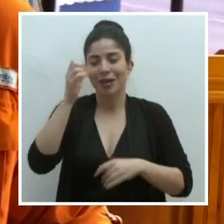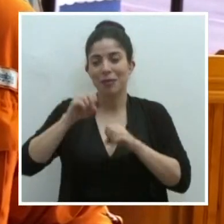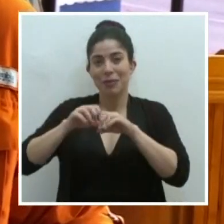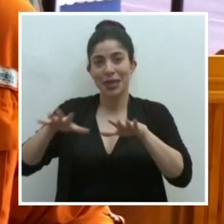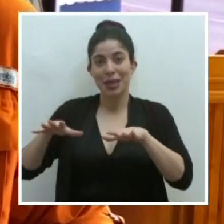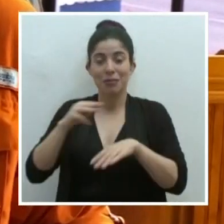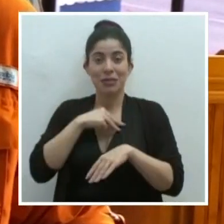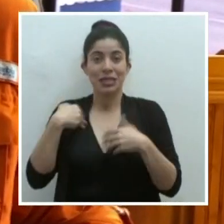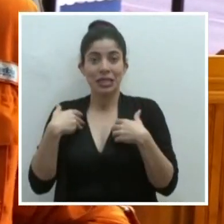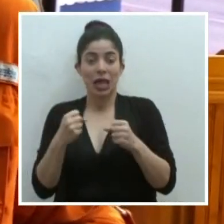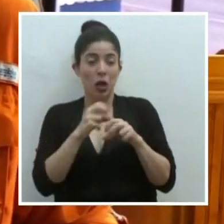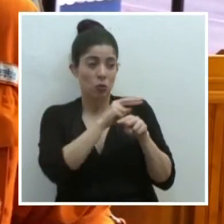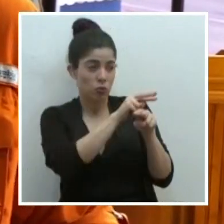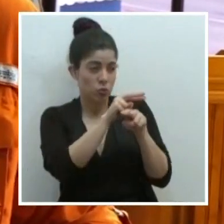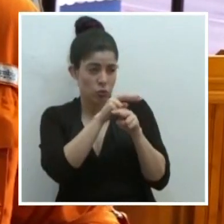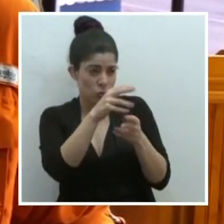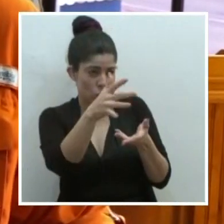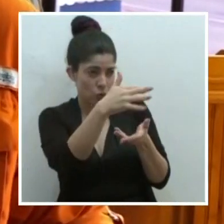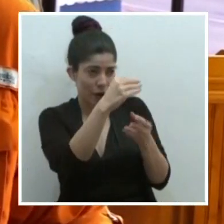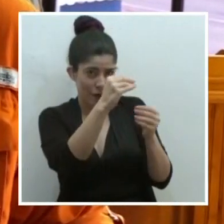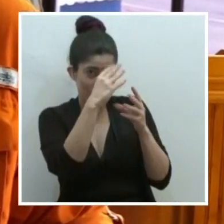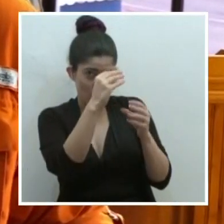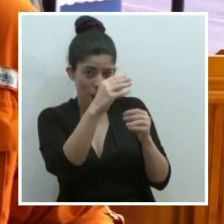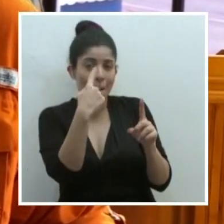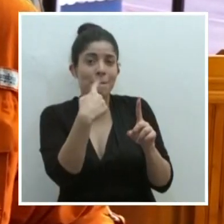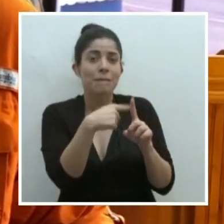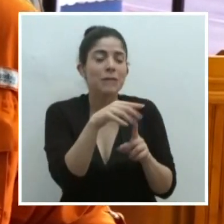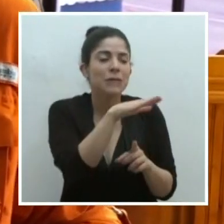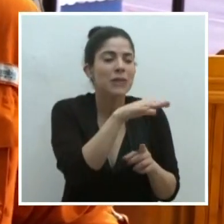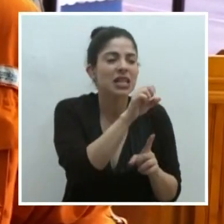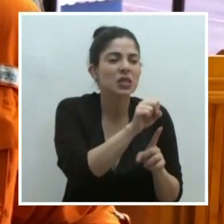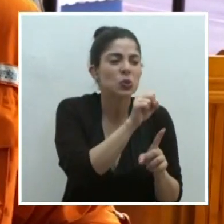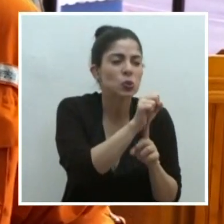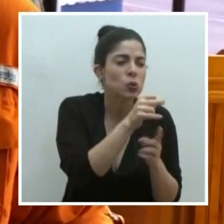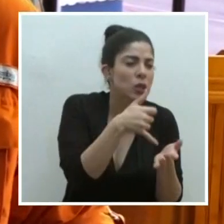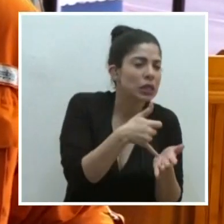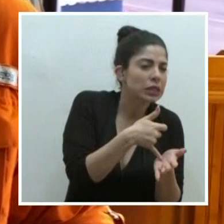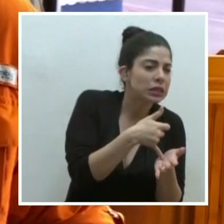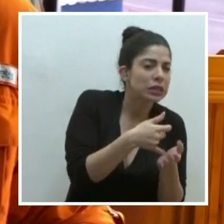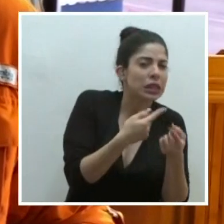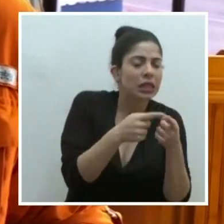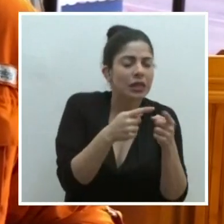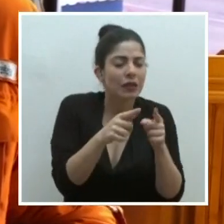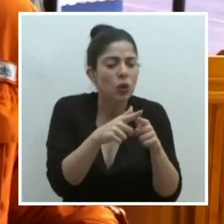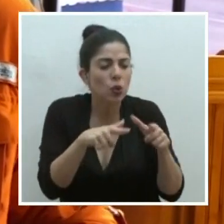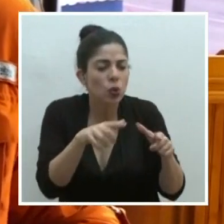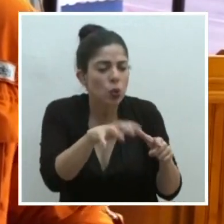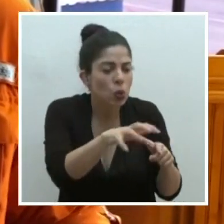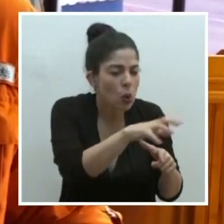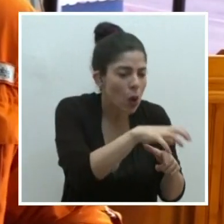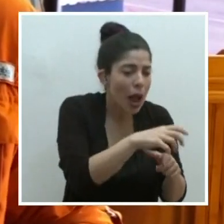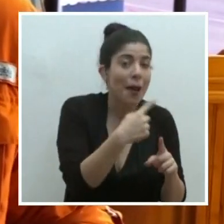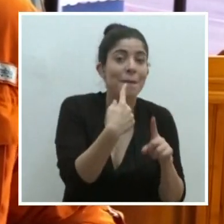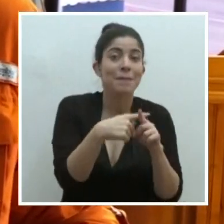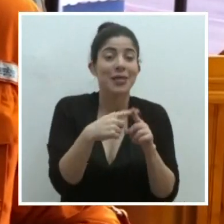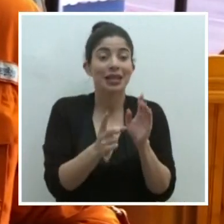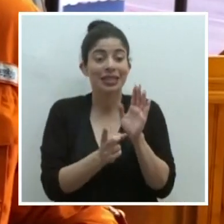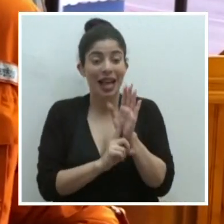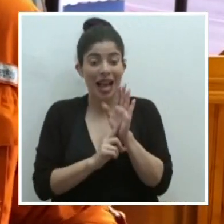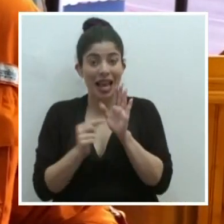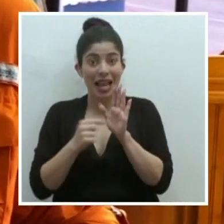por el Ministerio de Salud, asociado a las condiciones de vulnerabilidad de los diferentes territorios, y estas alertas